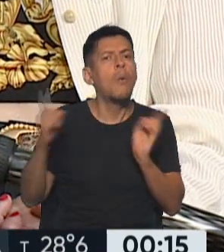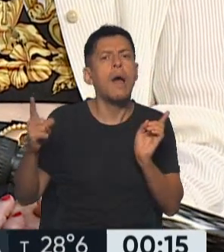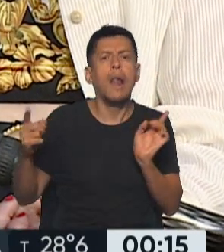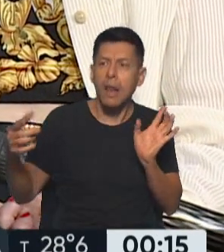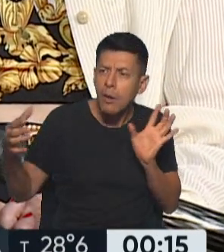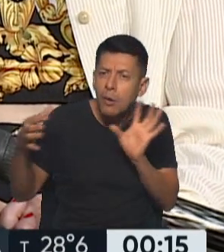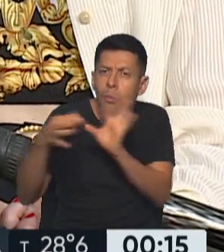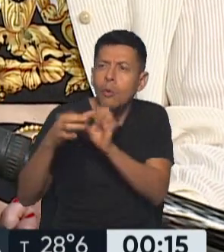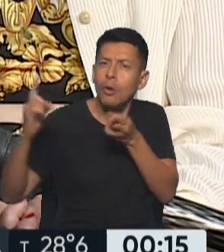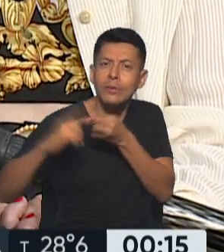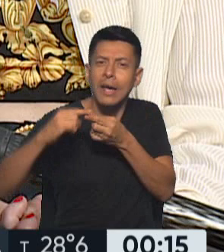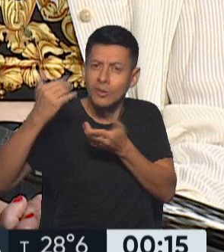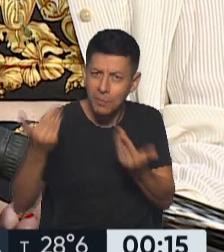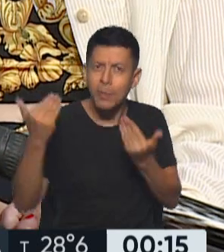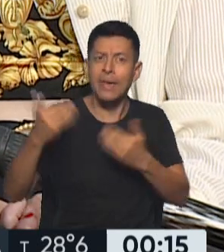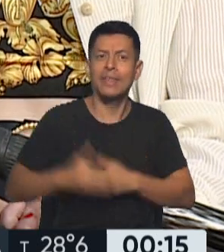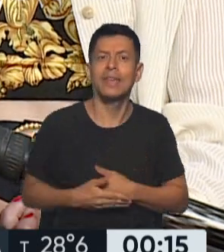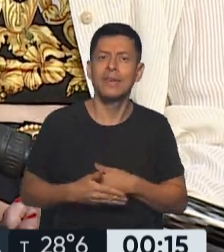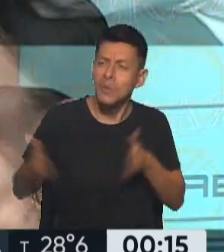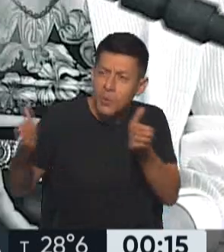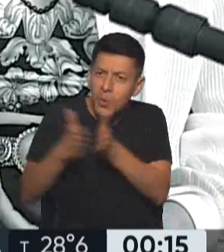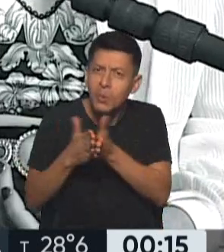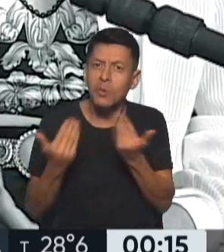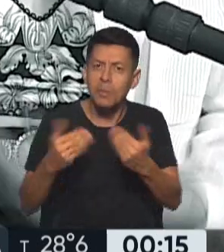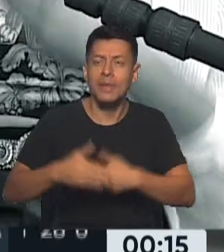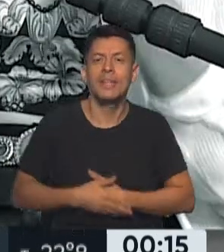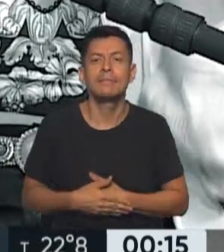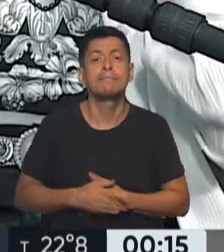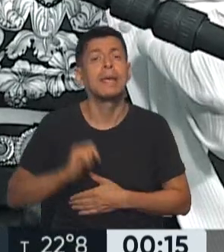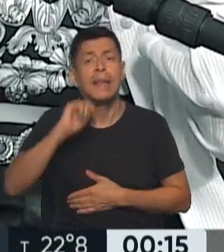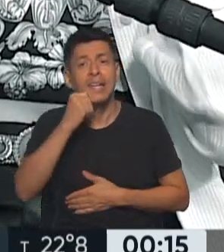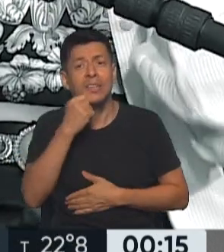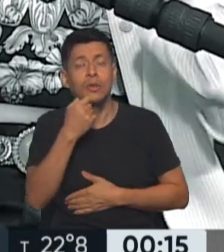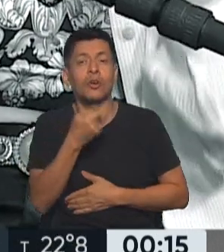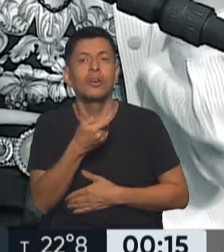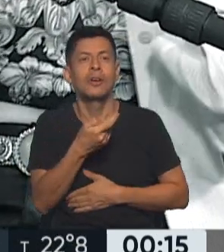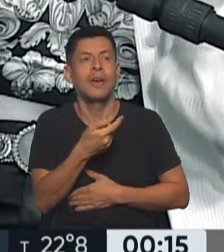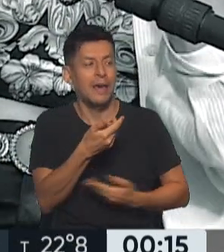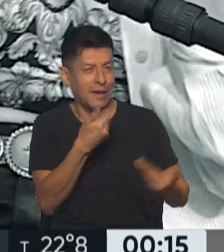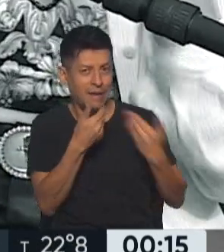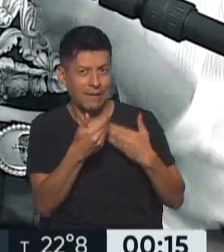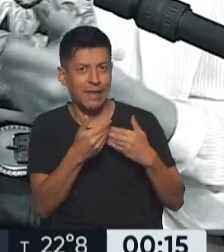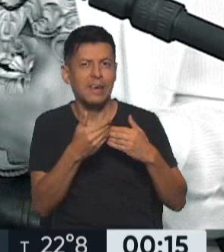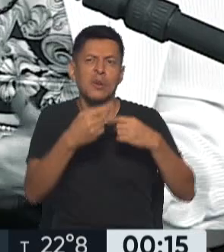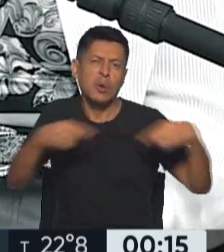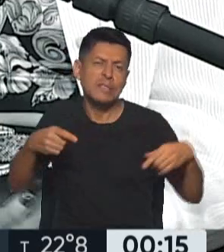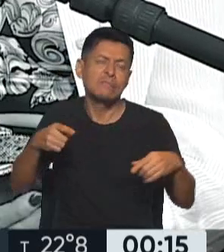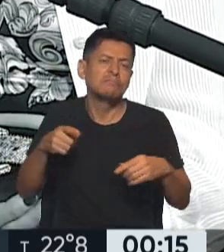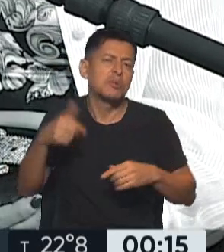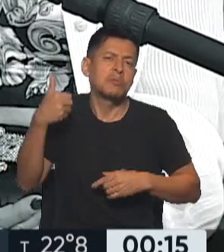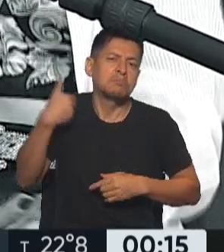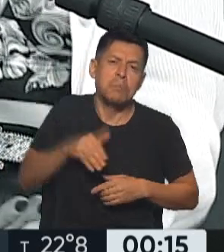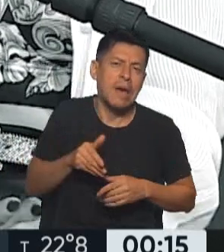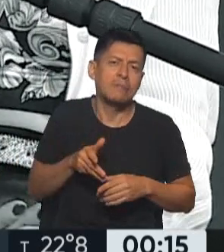estar tan conectados y podemos ir hacia el mismo lugar, hacia el encuentro. Lo lindo fue que conversamos de las acciones mundanas, cotidianas, que también